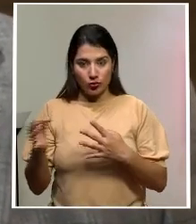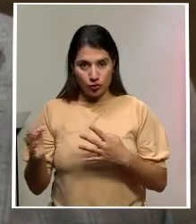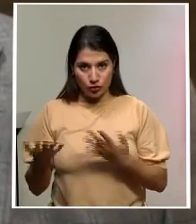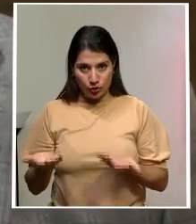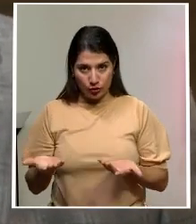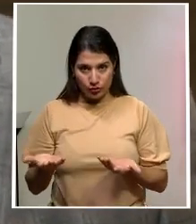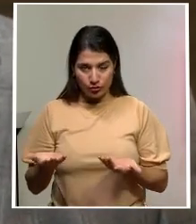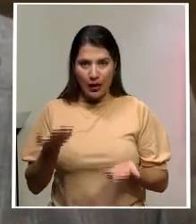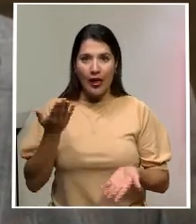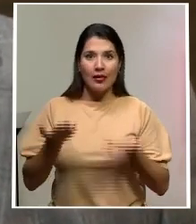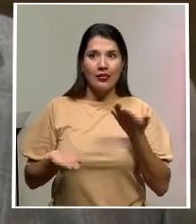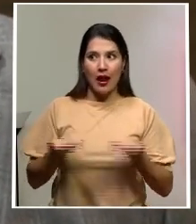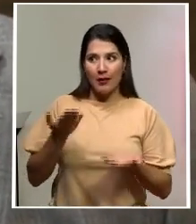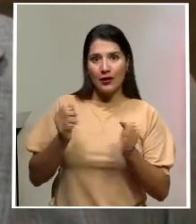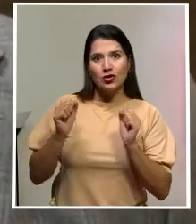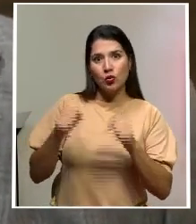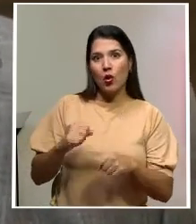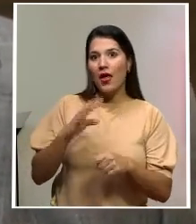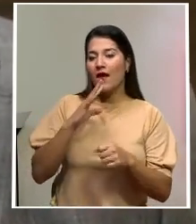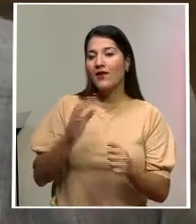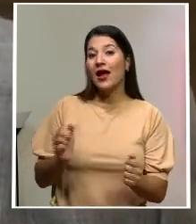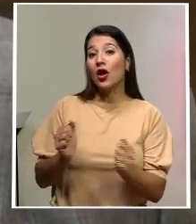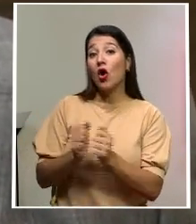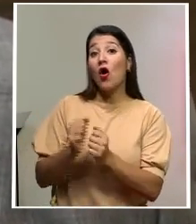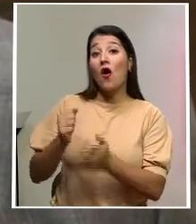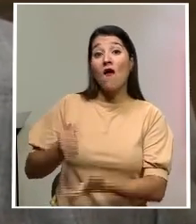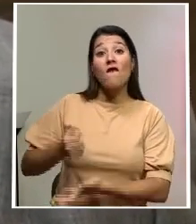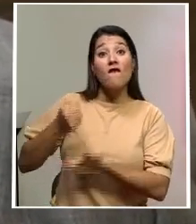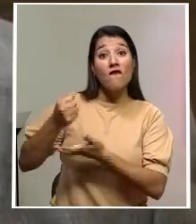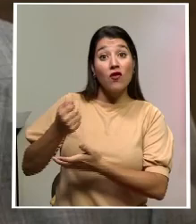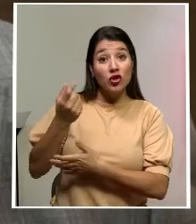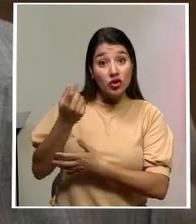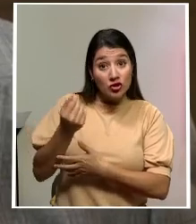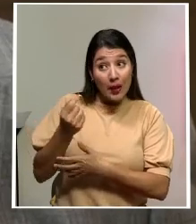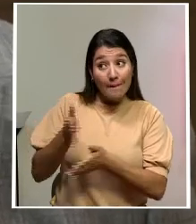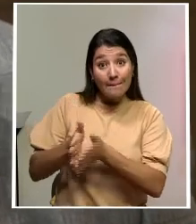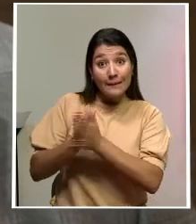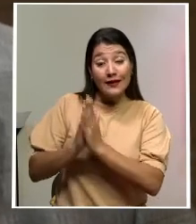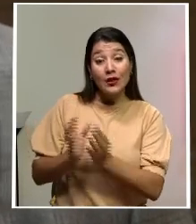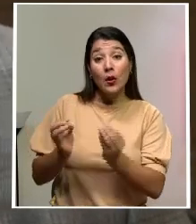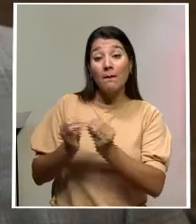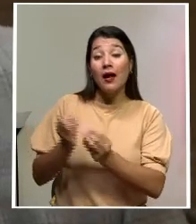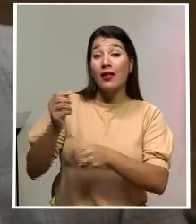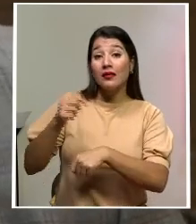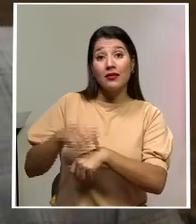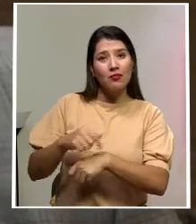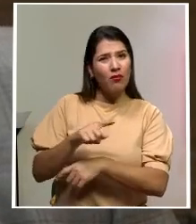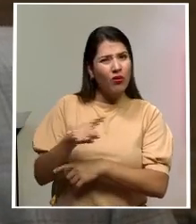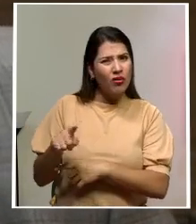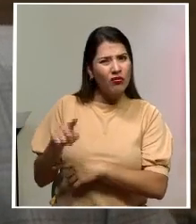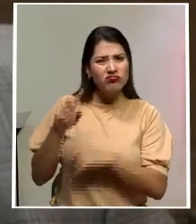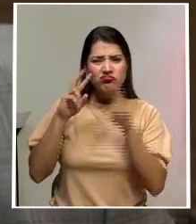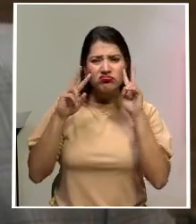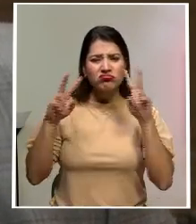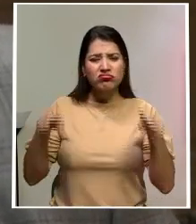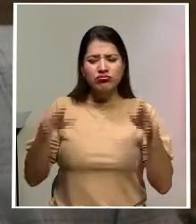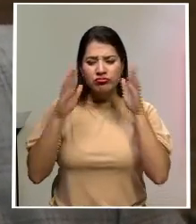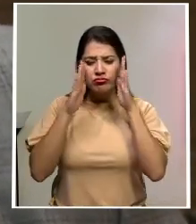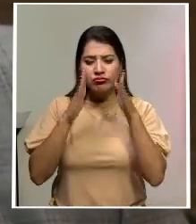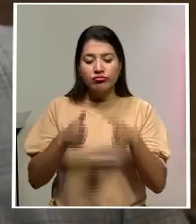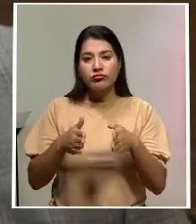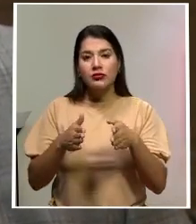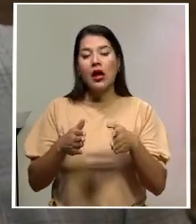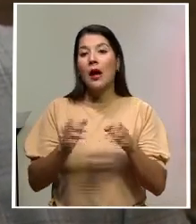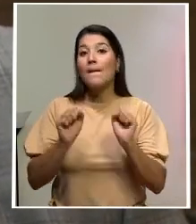tal vez solicitándole al fondo una extensión de tiempo, sino que se aferraron a